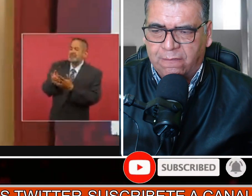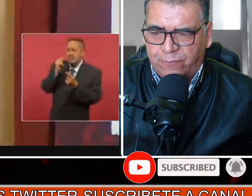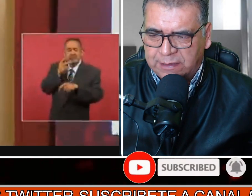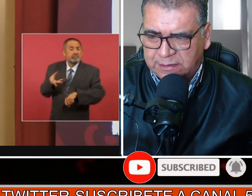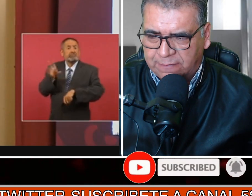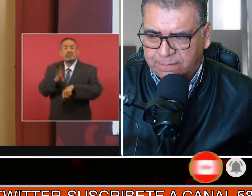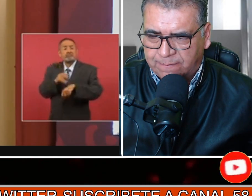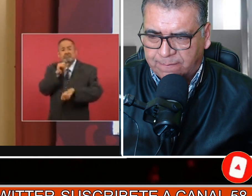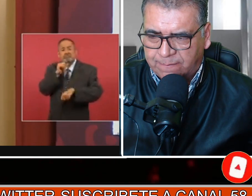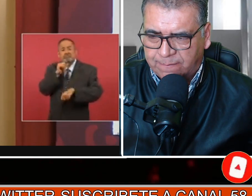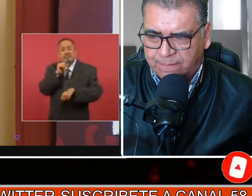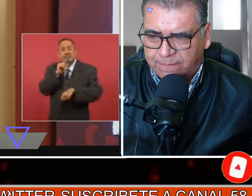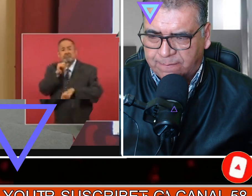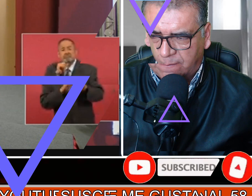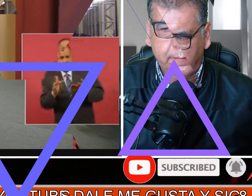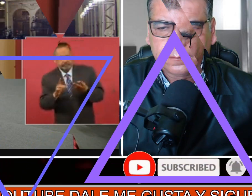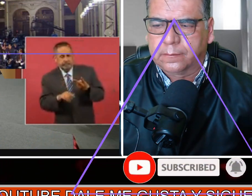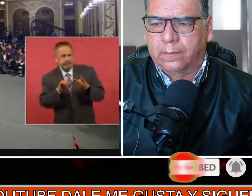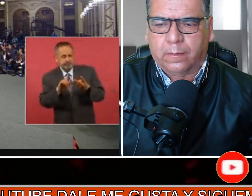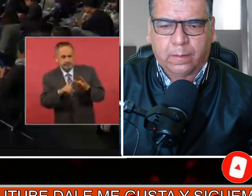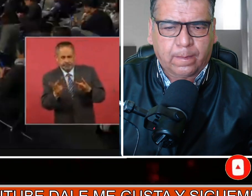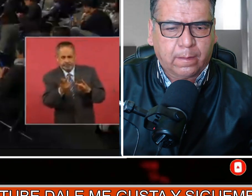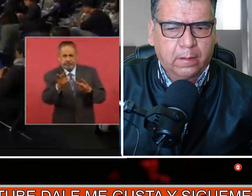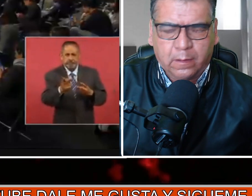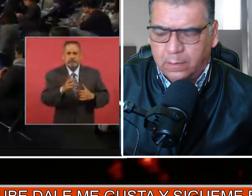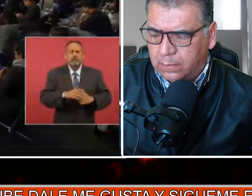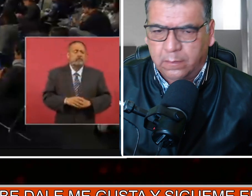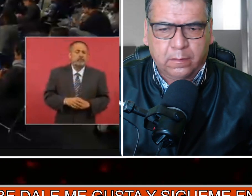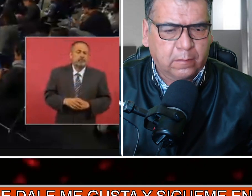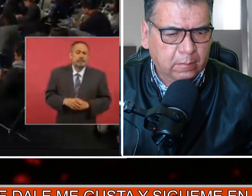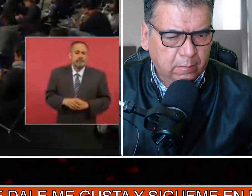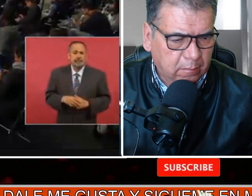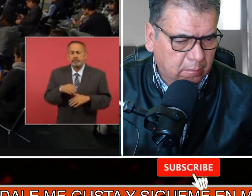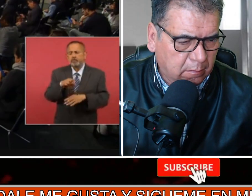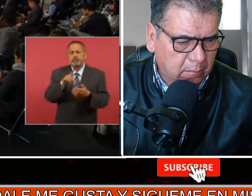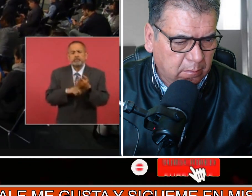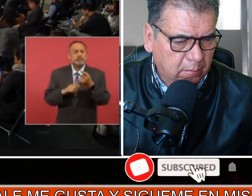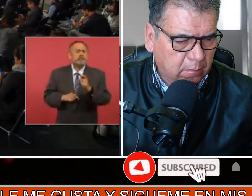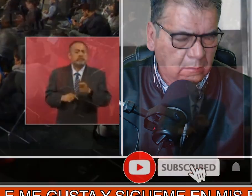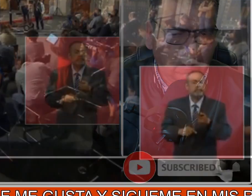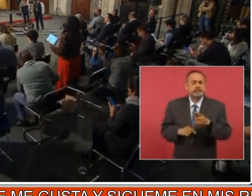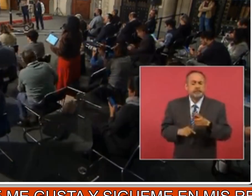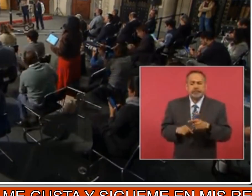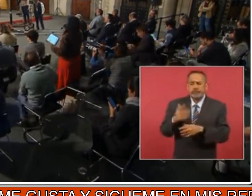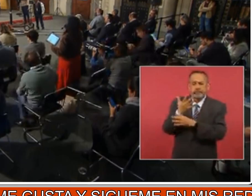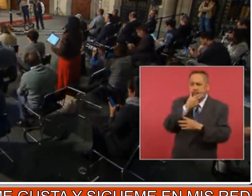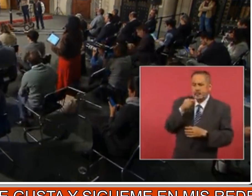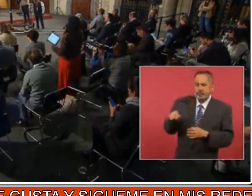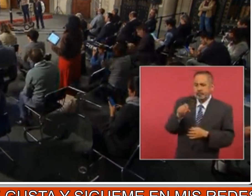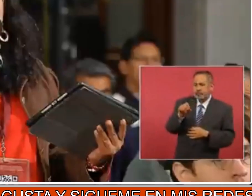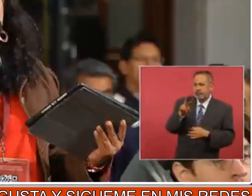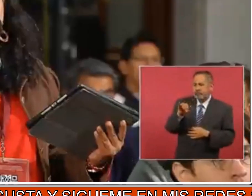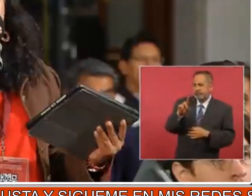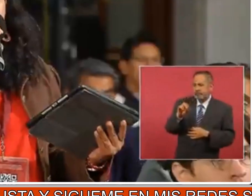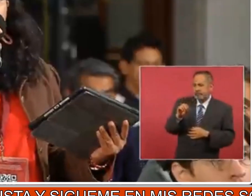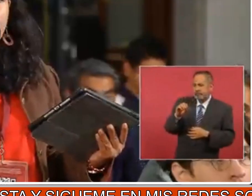ir a la conferencia. Preguntarle, presidente, sobre esta declaración que hizo Ovidio Guzmán el 7 de marzo